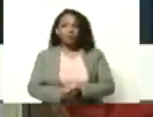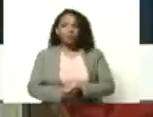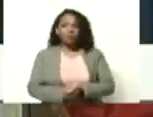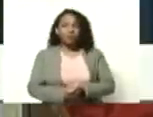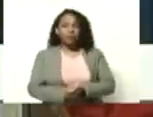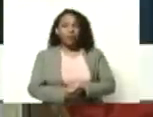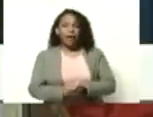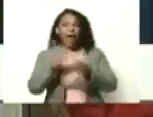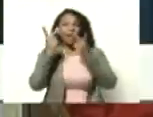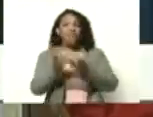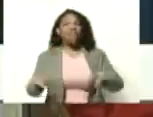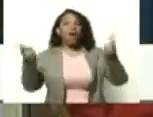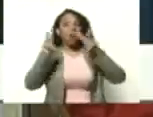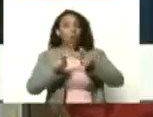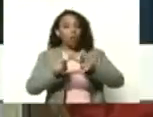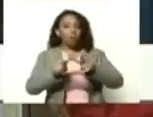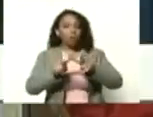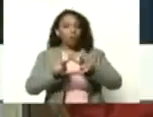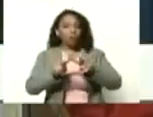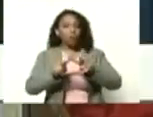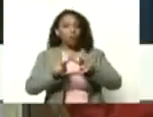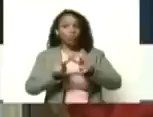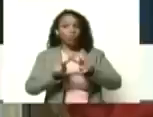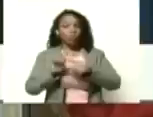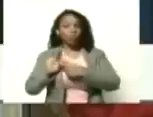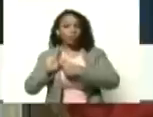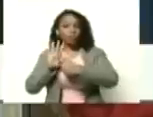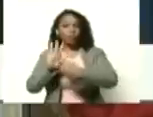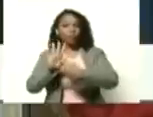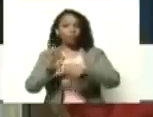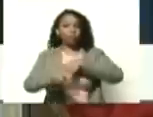revalorización el replanteamiento